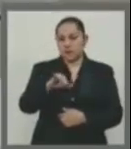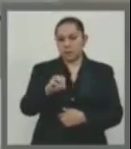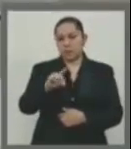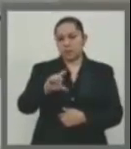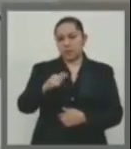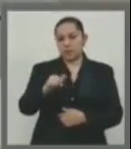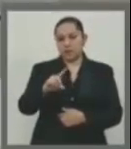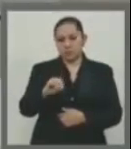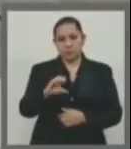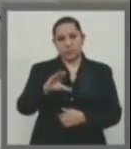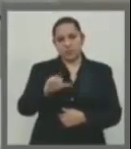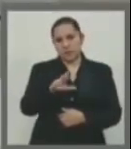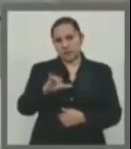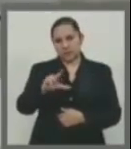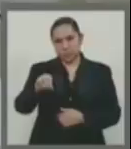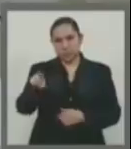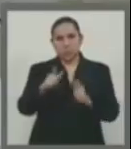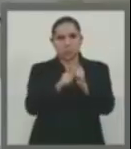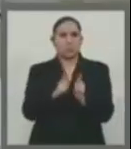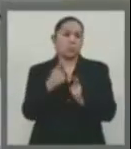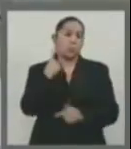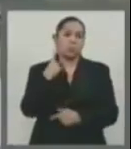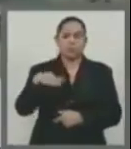Carrillo, del partido Morena.